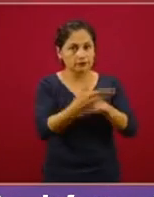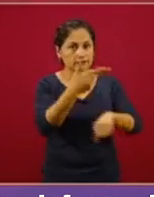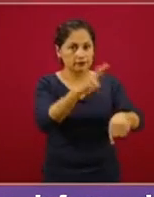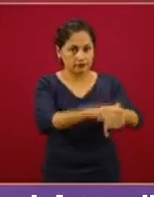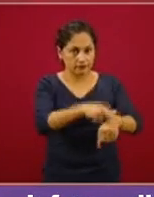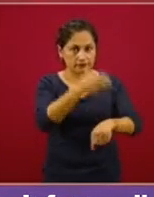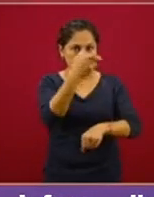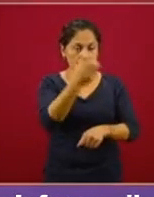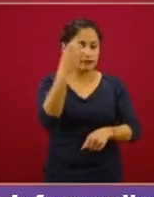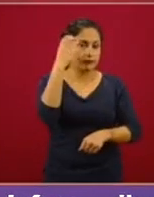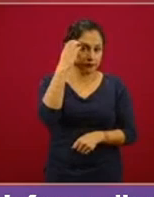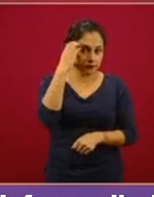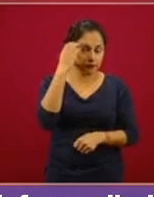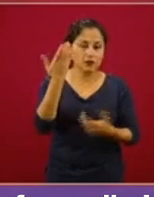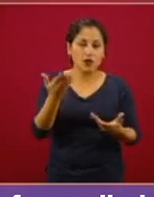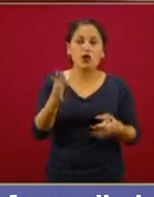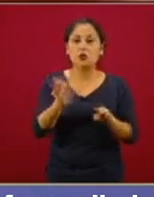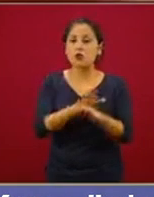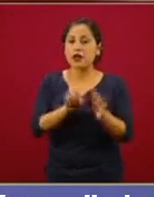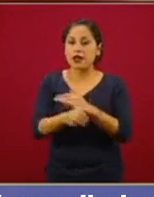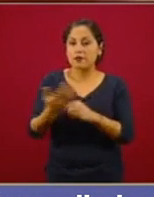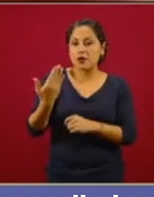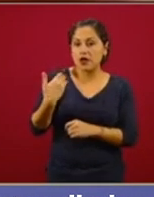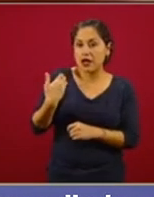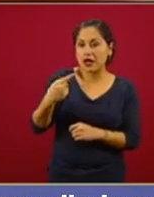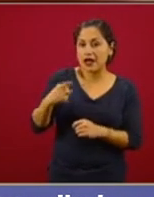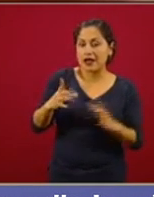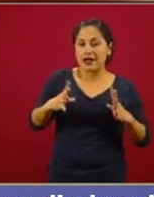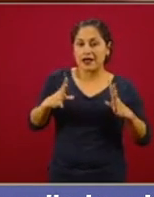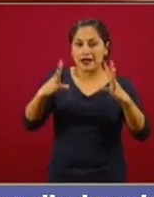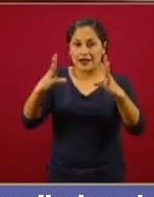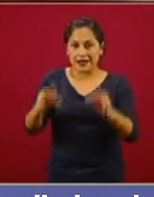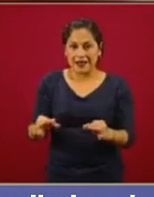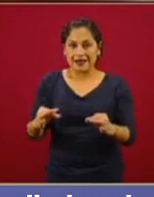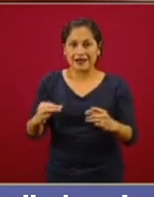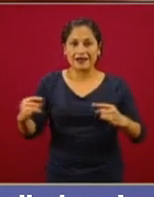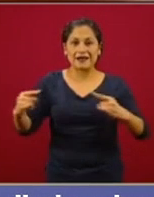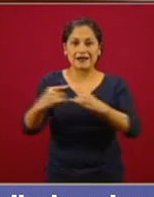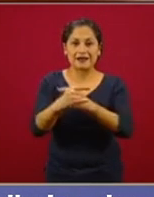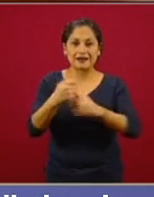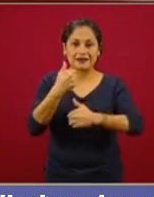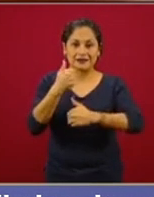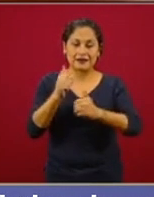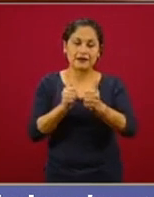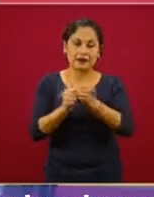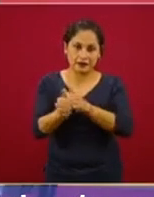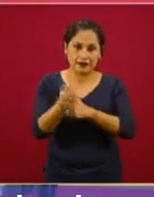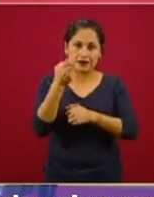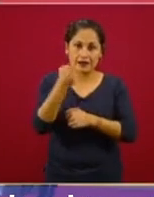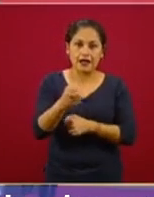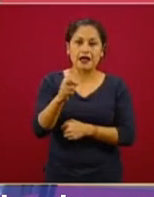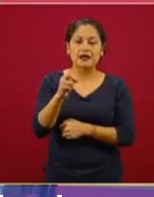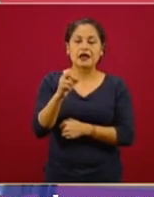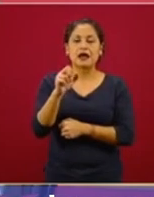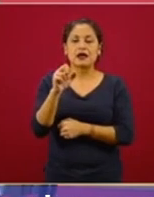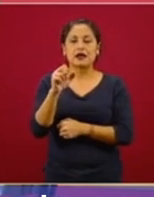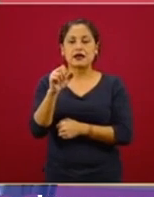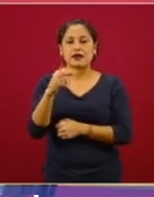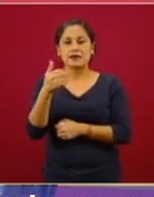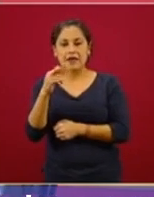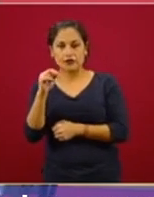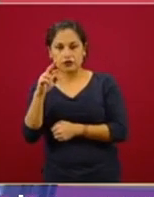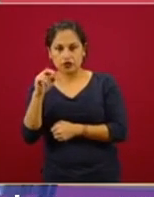se inauguró en el Autódromo Hermanos Rodríguez a cargo del Instituto Mexicano del Seguro Social, como el uso de lo que